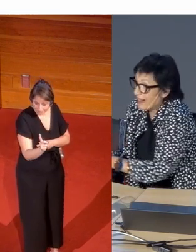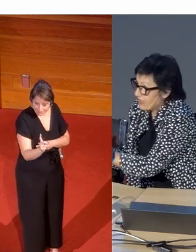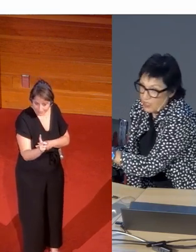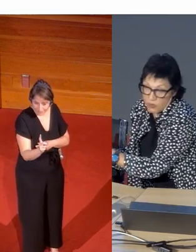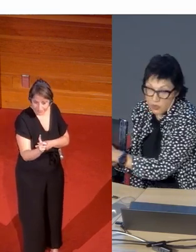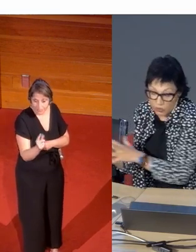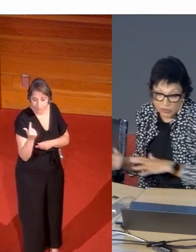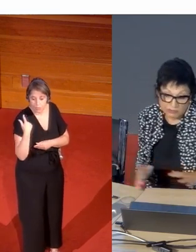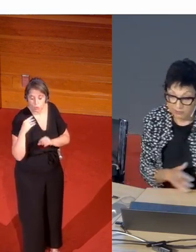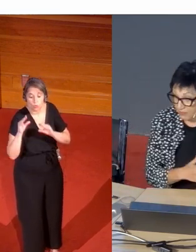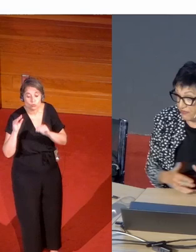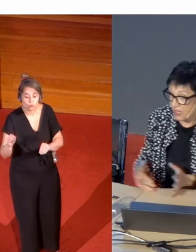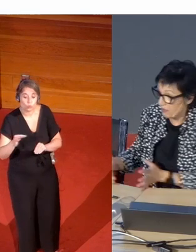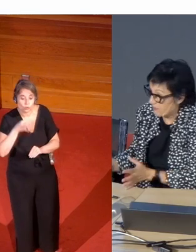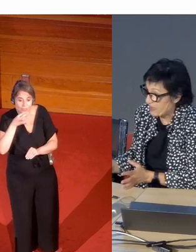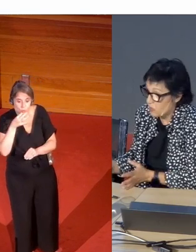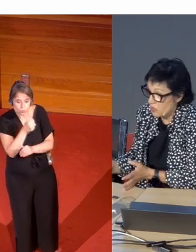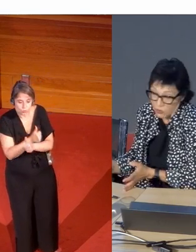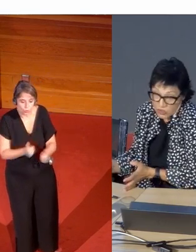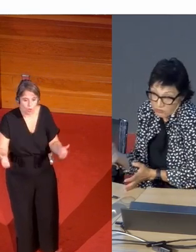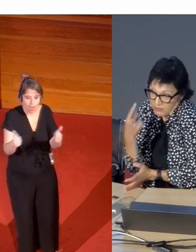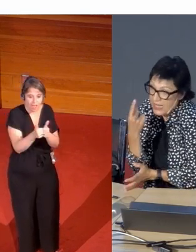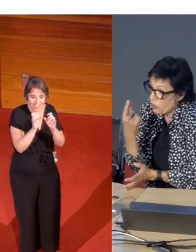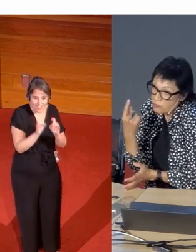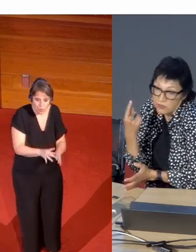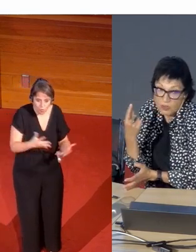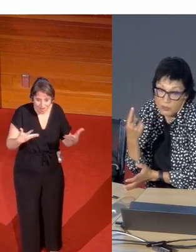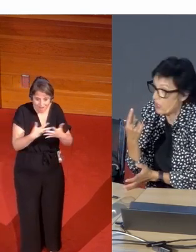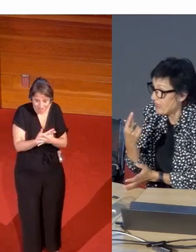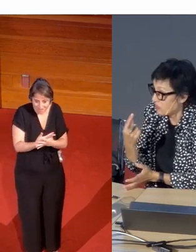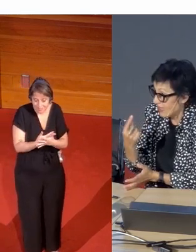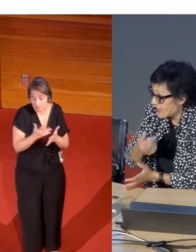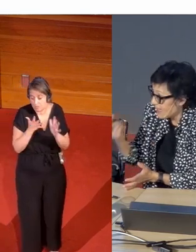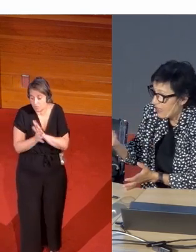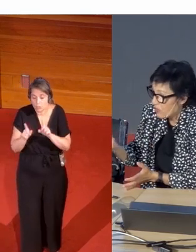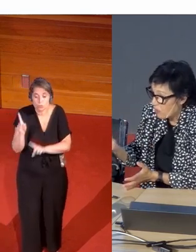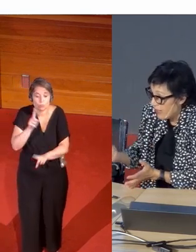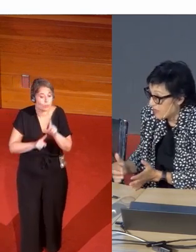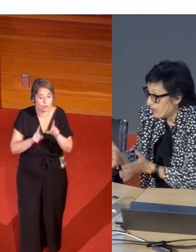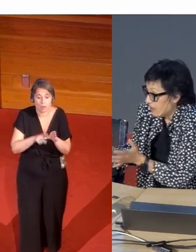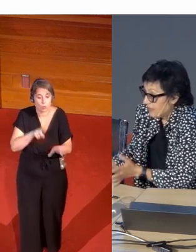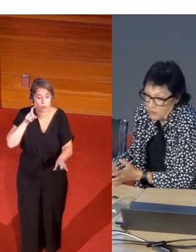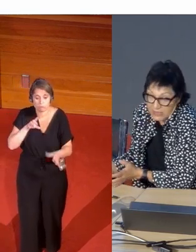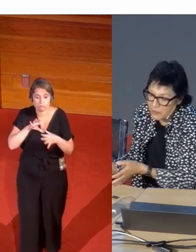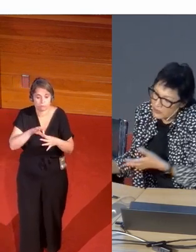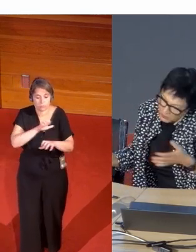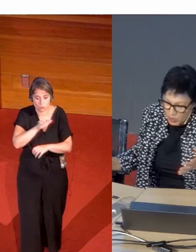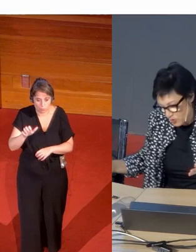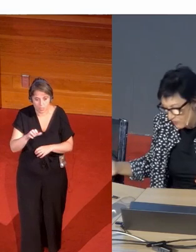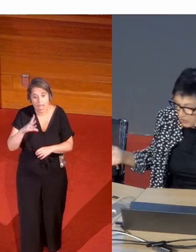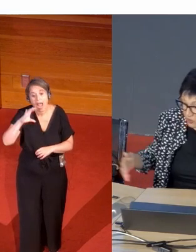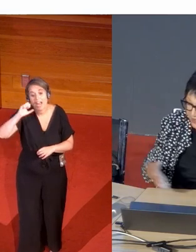adopto parte de su discurso y al final parte de su discurso tenía solo un punto programático que era salir de la Unión Europea David